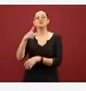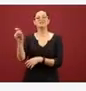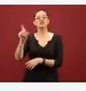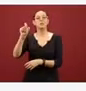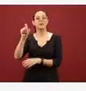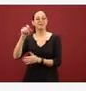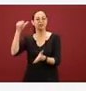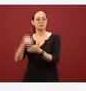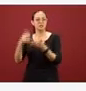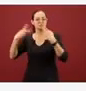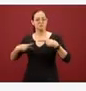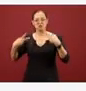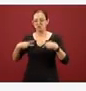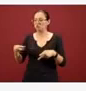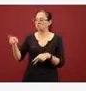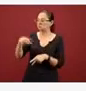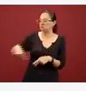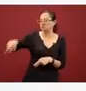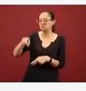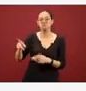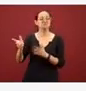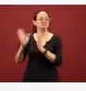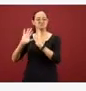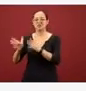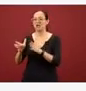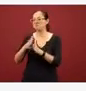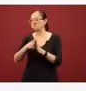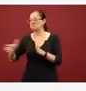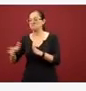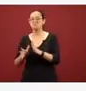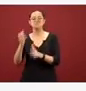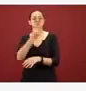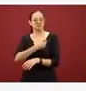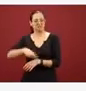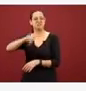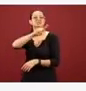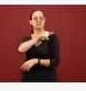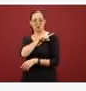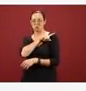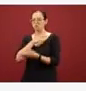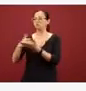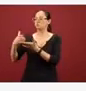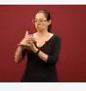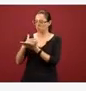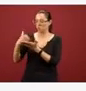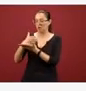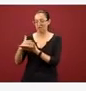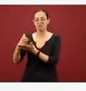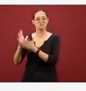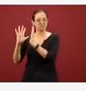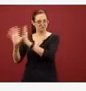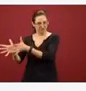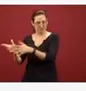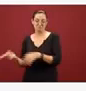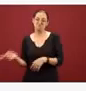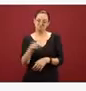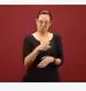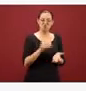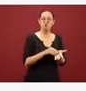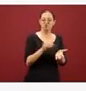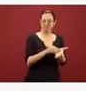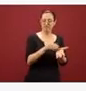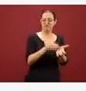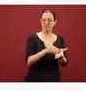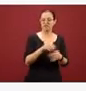estarían ya detrás de ese periodo de 14 días, por lo tanto ya no podrían considerarse como casos activos.